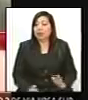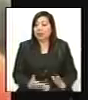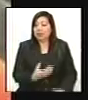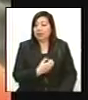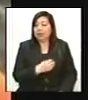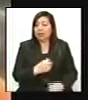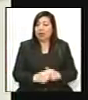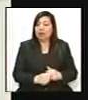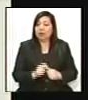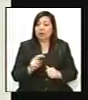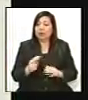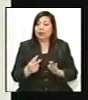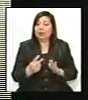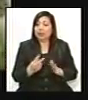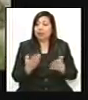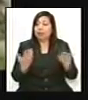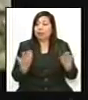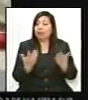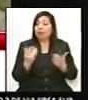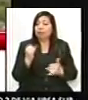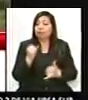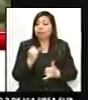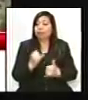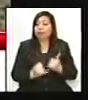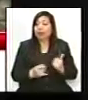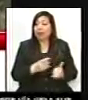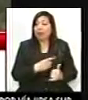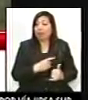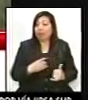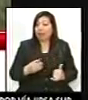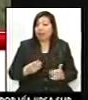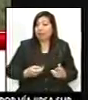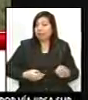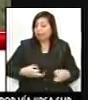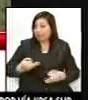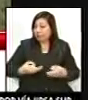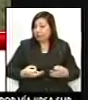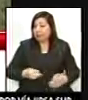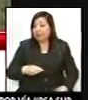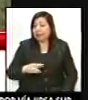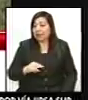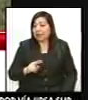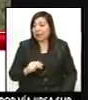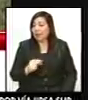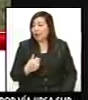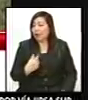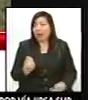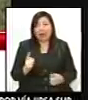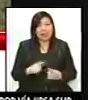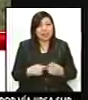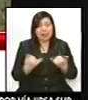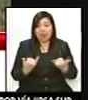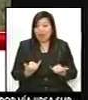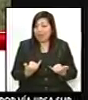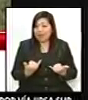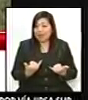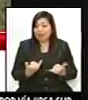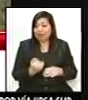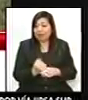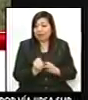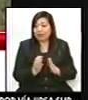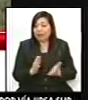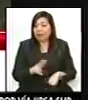de mayo del 2017, donde concluyó que la Dirección General de Electricidad del MINEM no contaba hasta la fecha con lineamientos